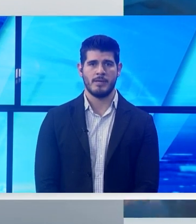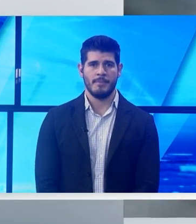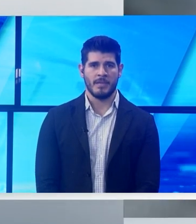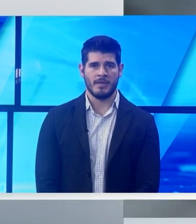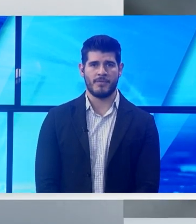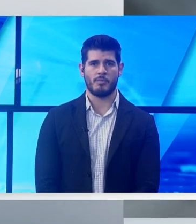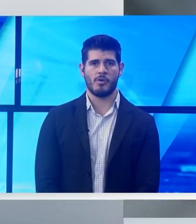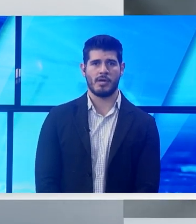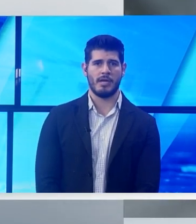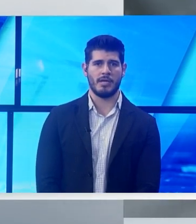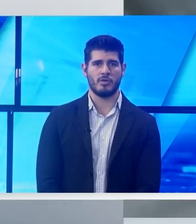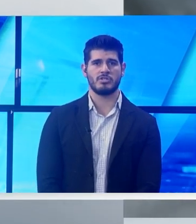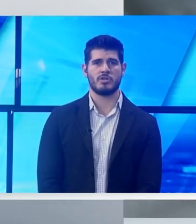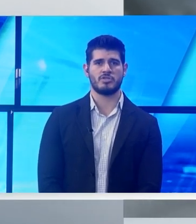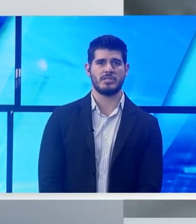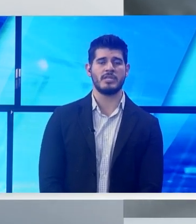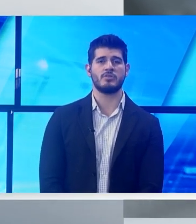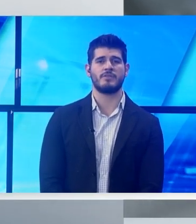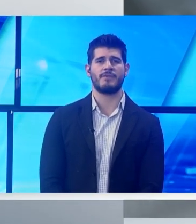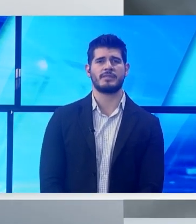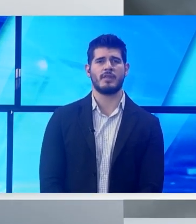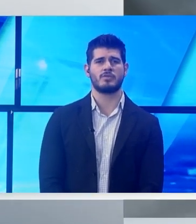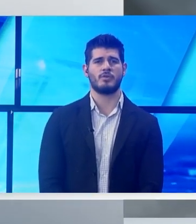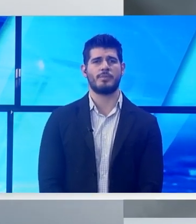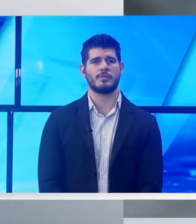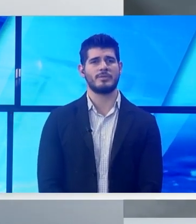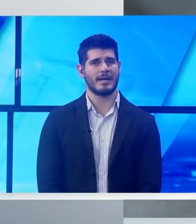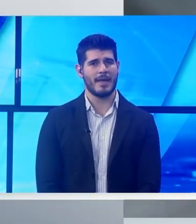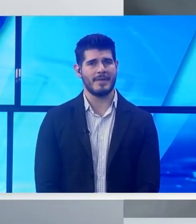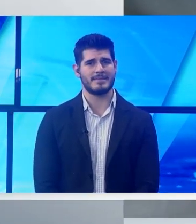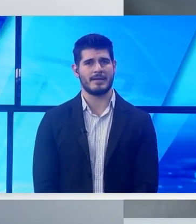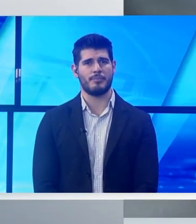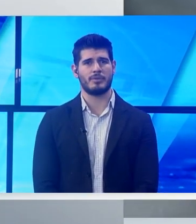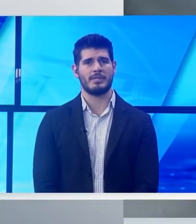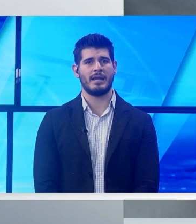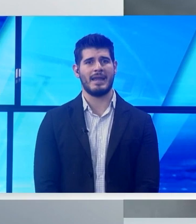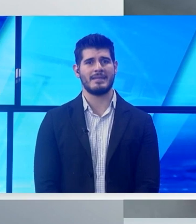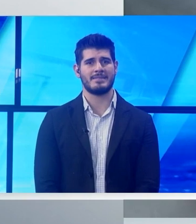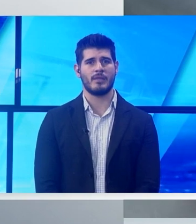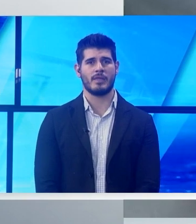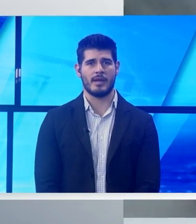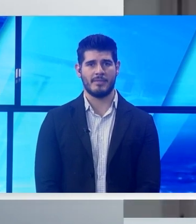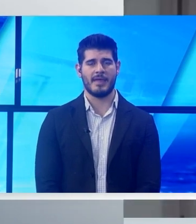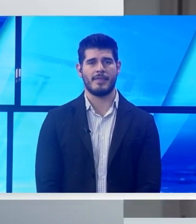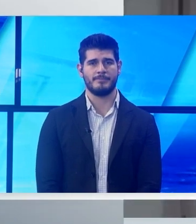síntomas. Informó que 2 de los 3 niños infectados con presunta rabia se reportan en estado de gravedad.